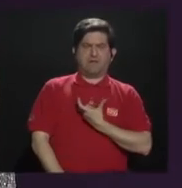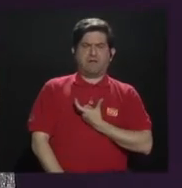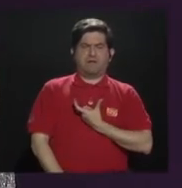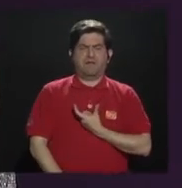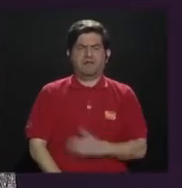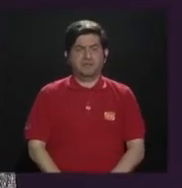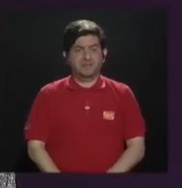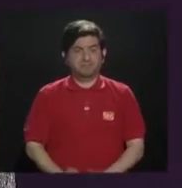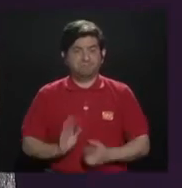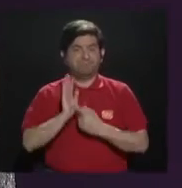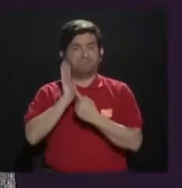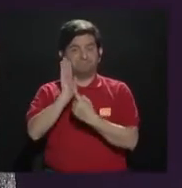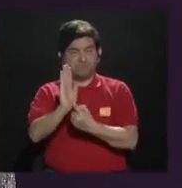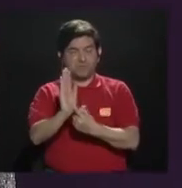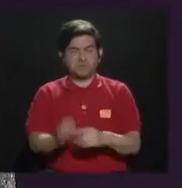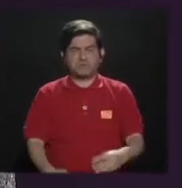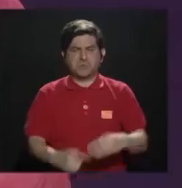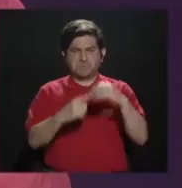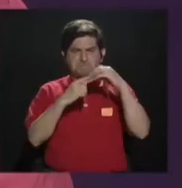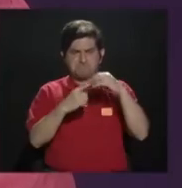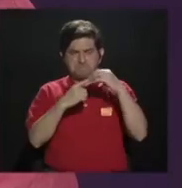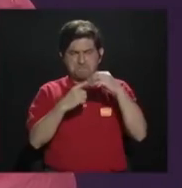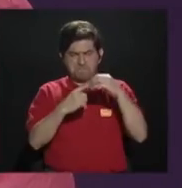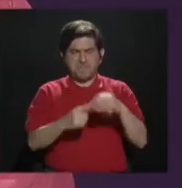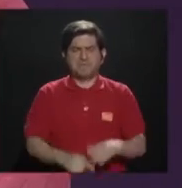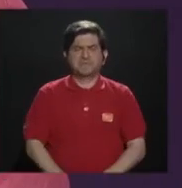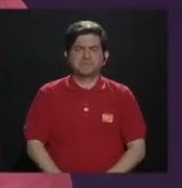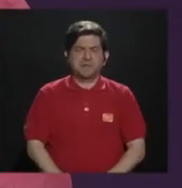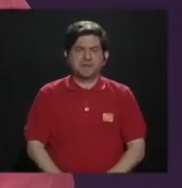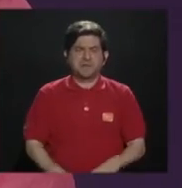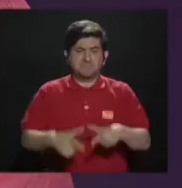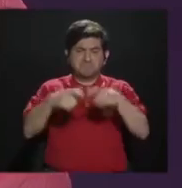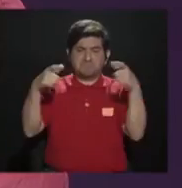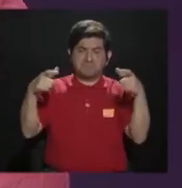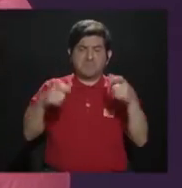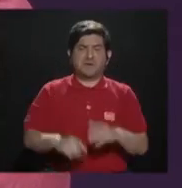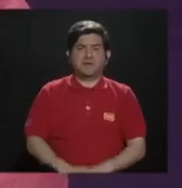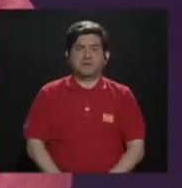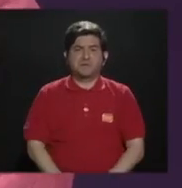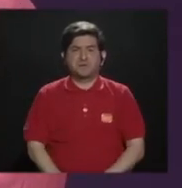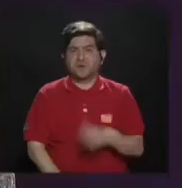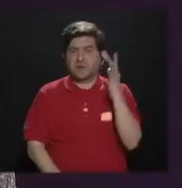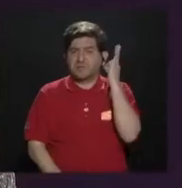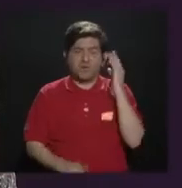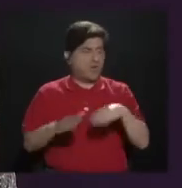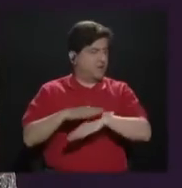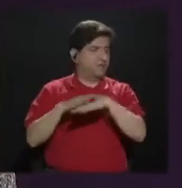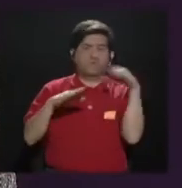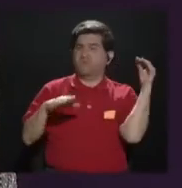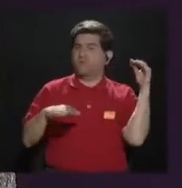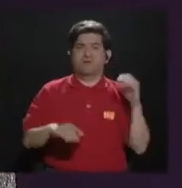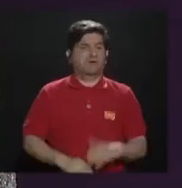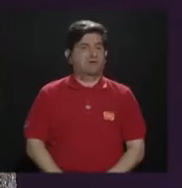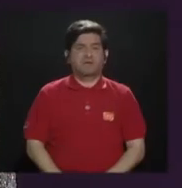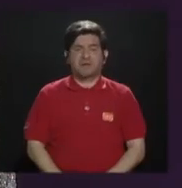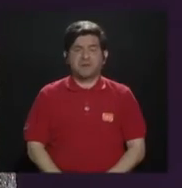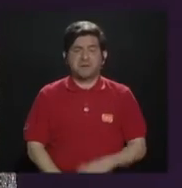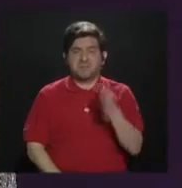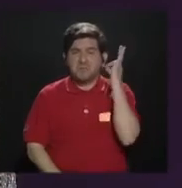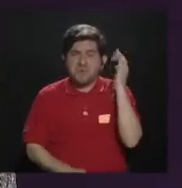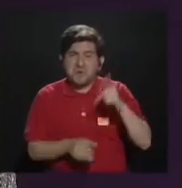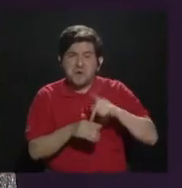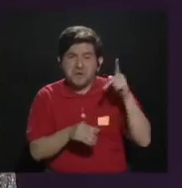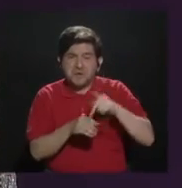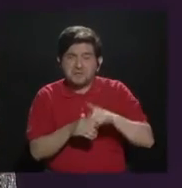dejó en los puestos principales de las alcaldías a la gran mayoría de las mujeres fuera. La representación de las mujeres es mínima.